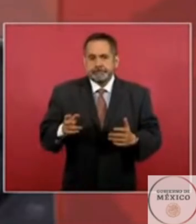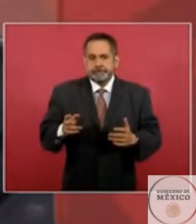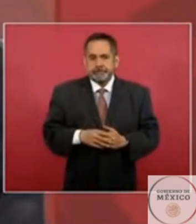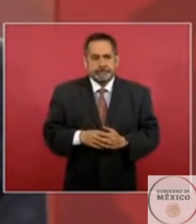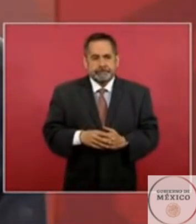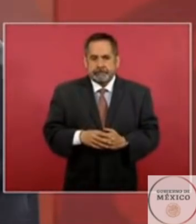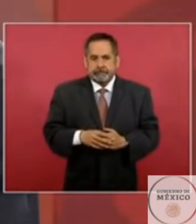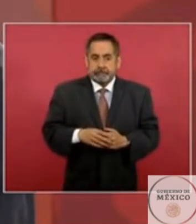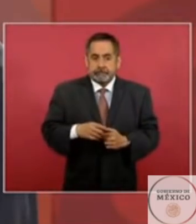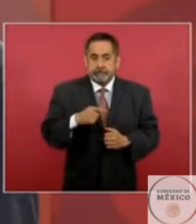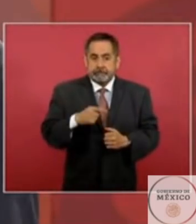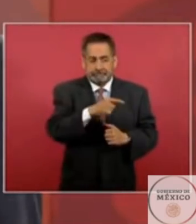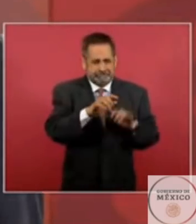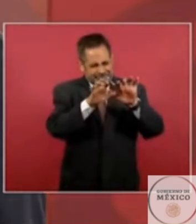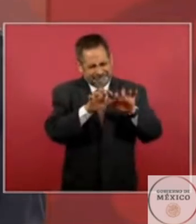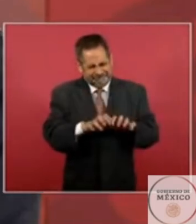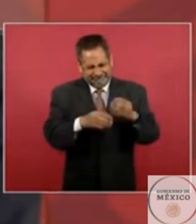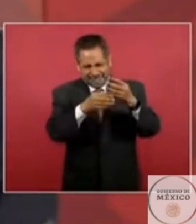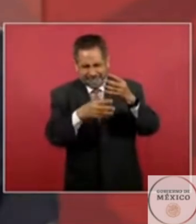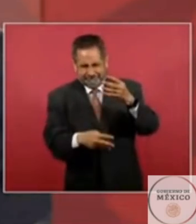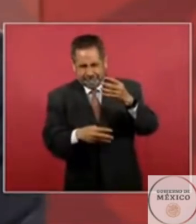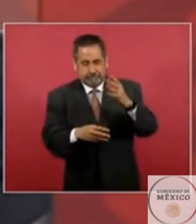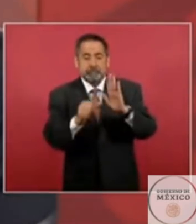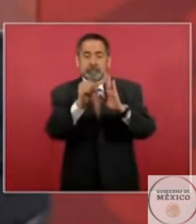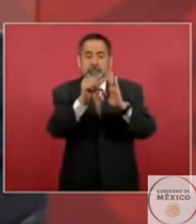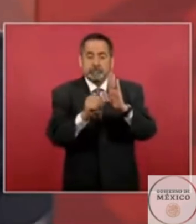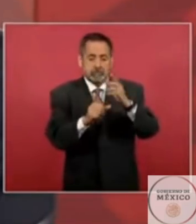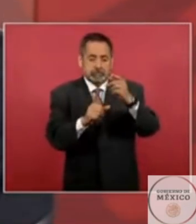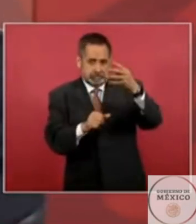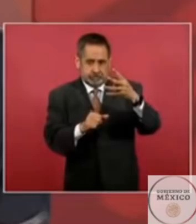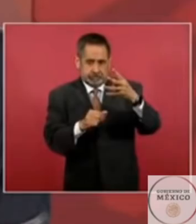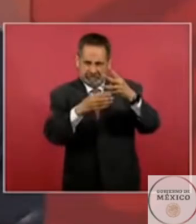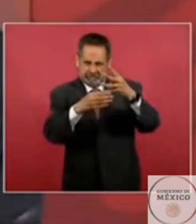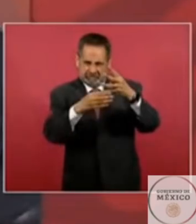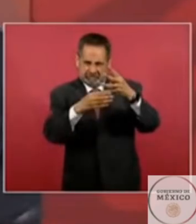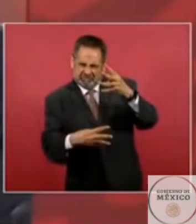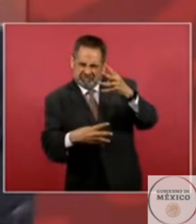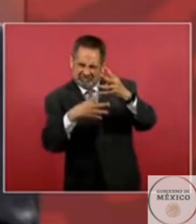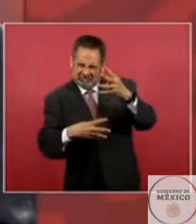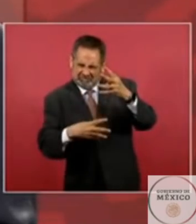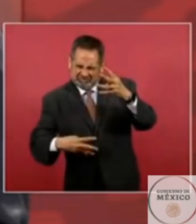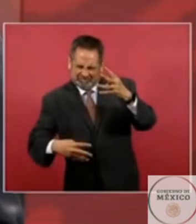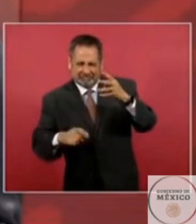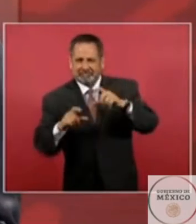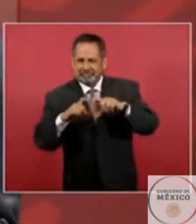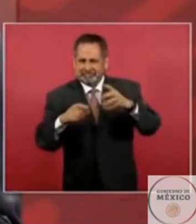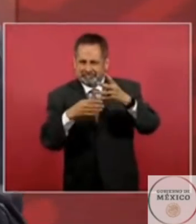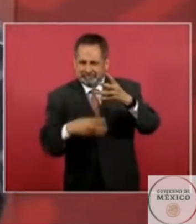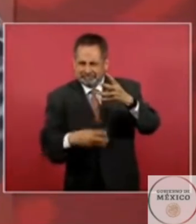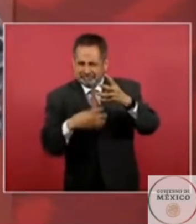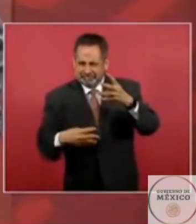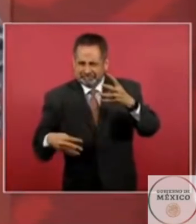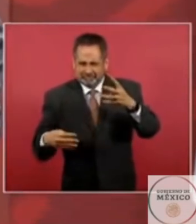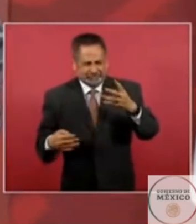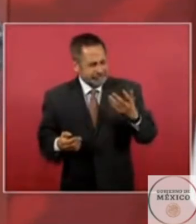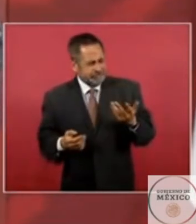crean que lo van a poner en contra de la pared. Se los advirtió claramente y vamos a escuchar la